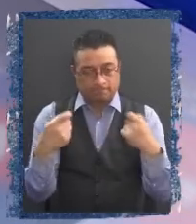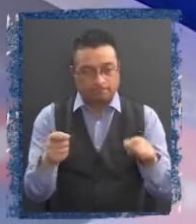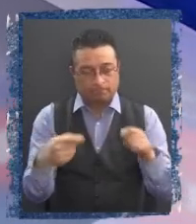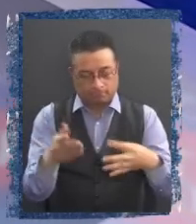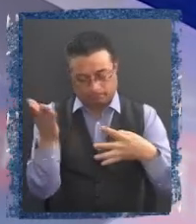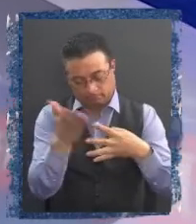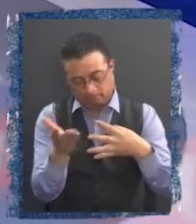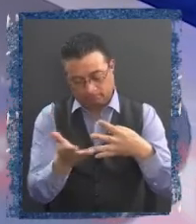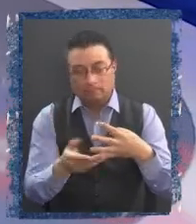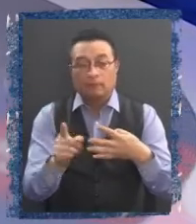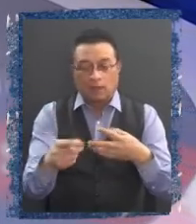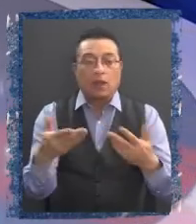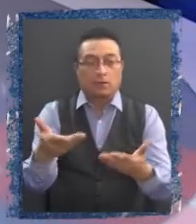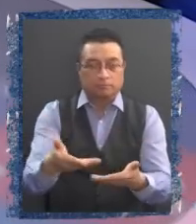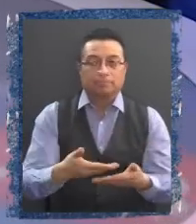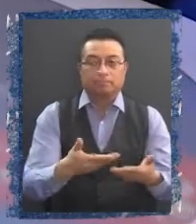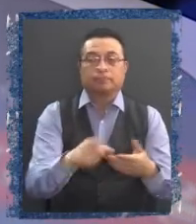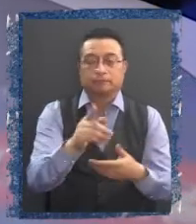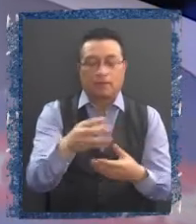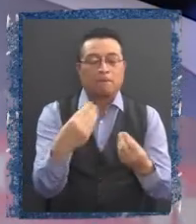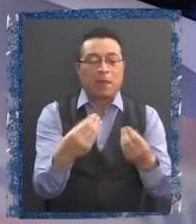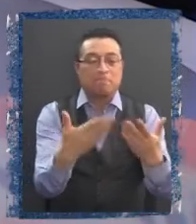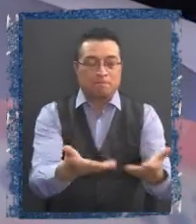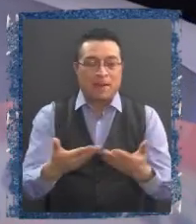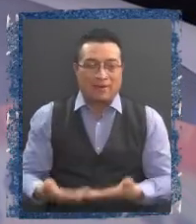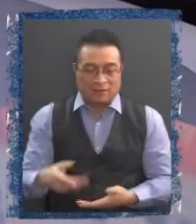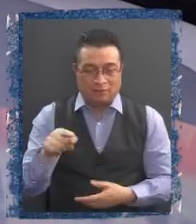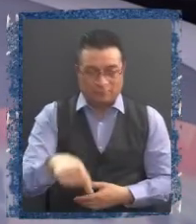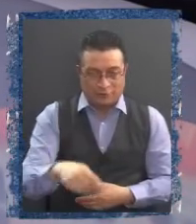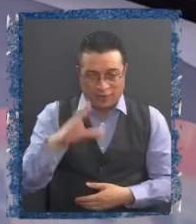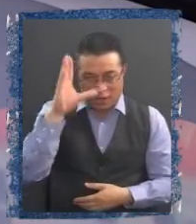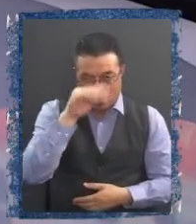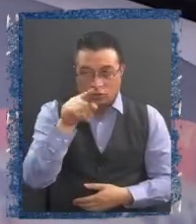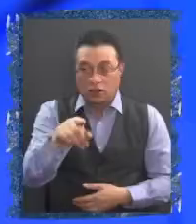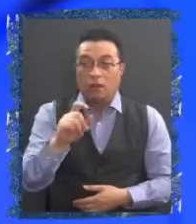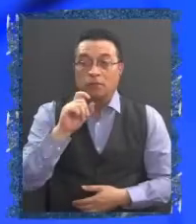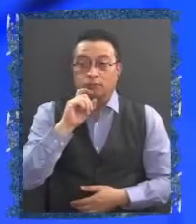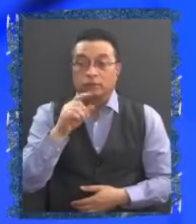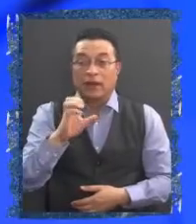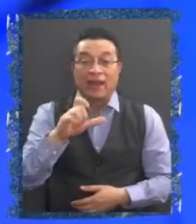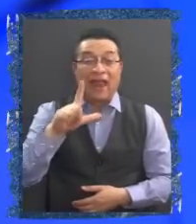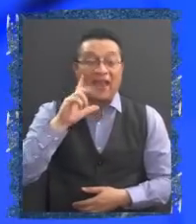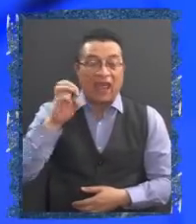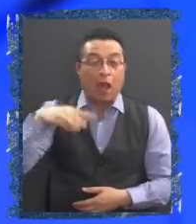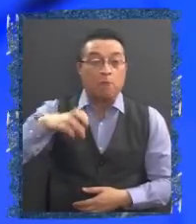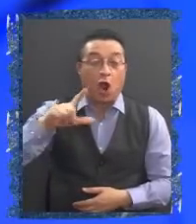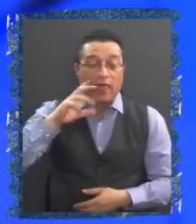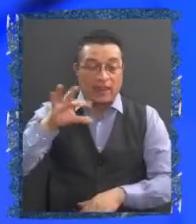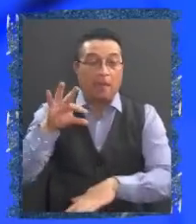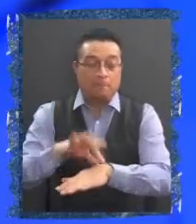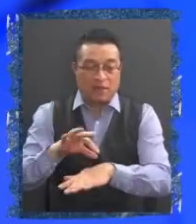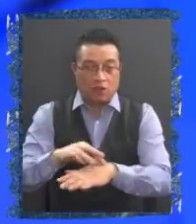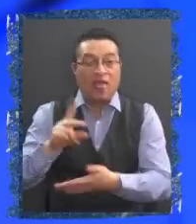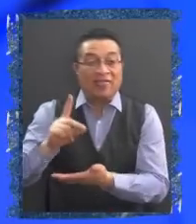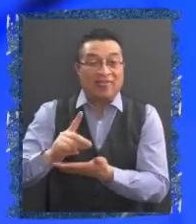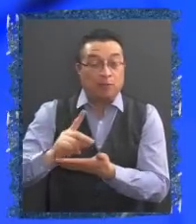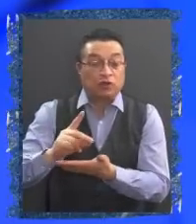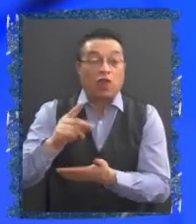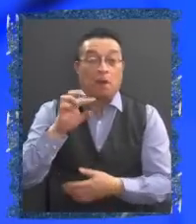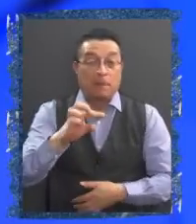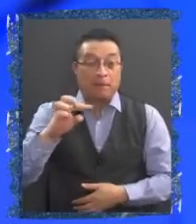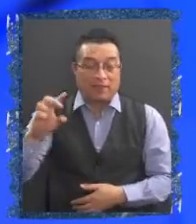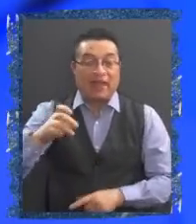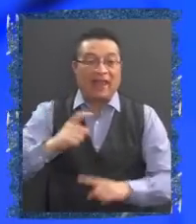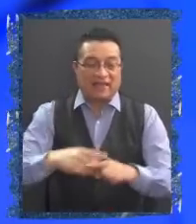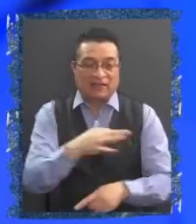nuestros invitados, a quien doy la bienvenida esta noche. Estamos con Elia Molina, médica, diputada del PPD y exministra de